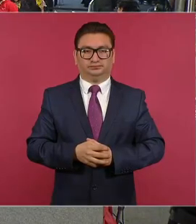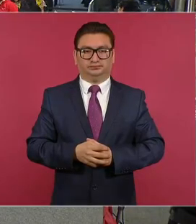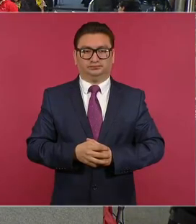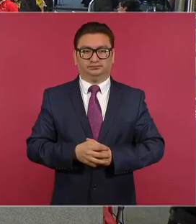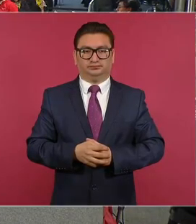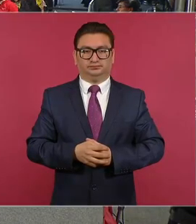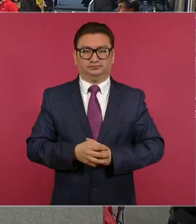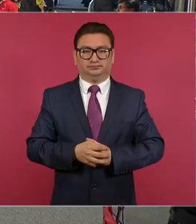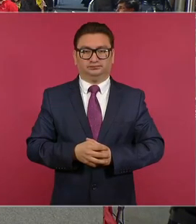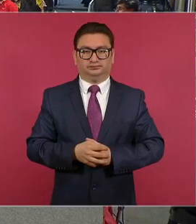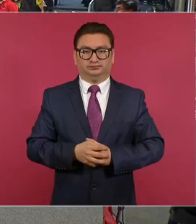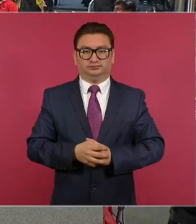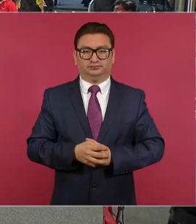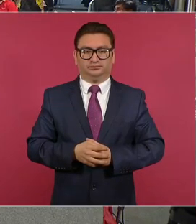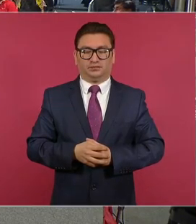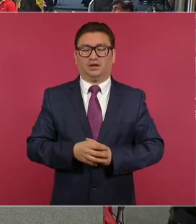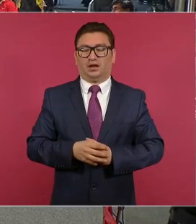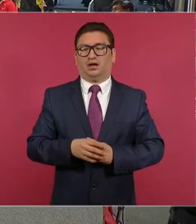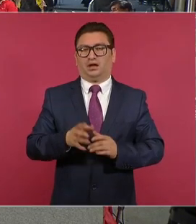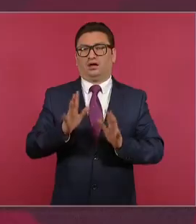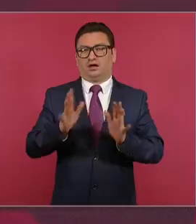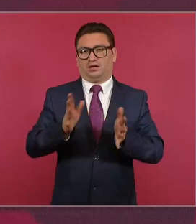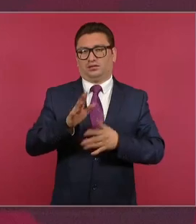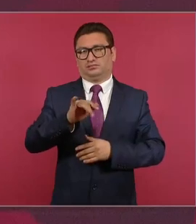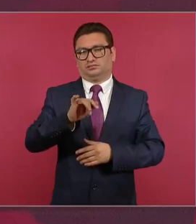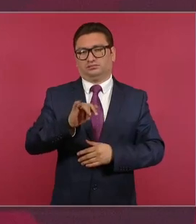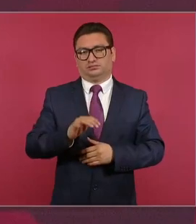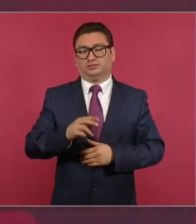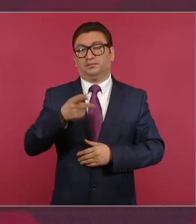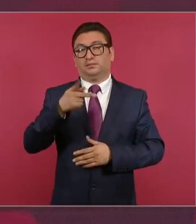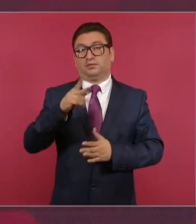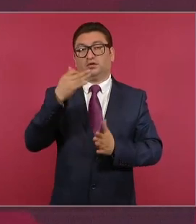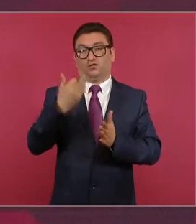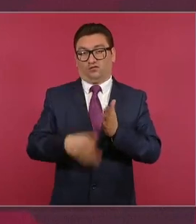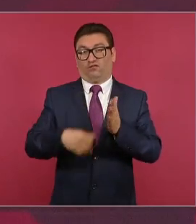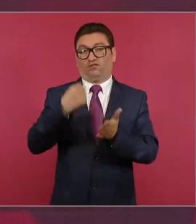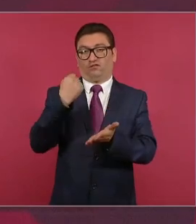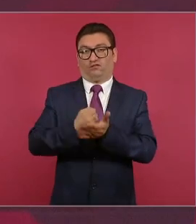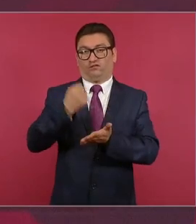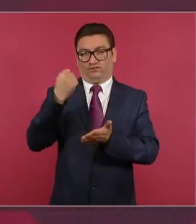las ministras. Bueno, ah, ministros. Ya, ya está. Pero falta que aprueben.